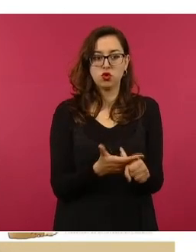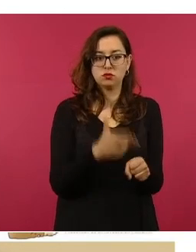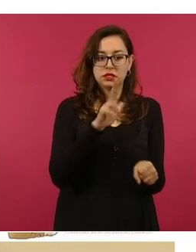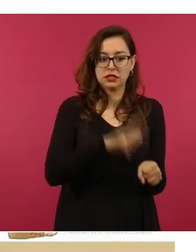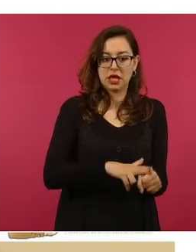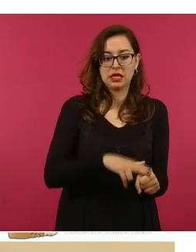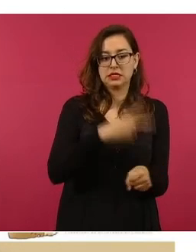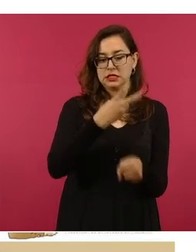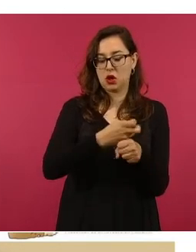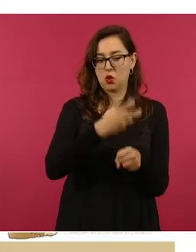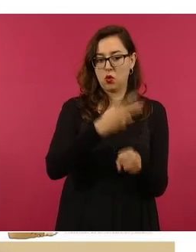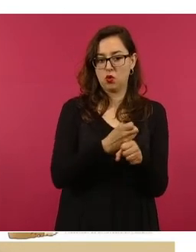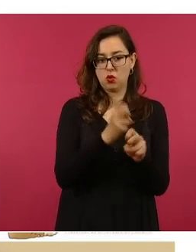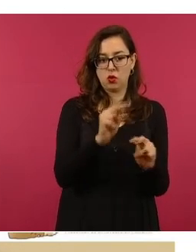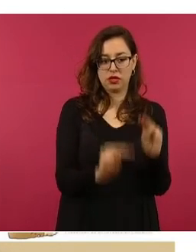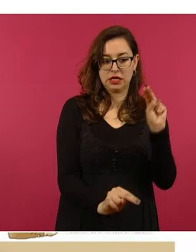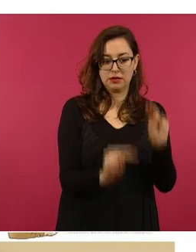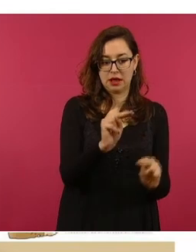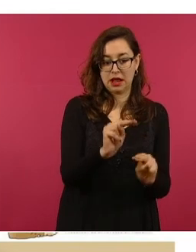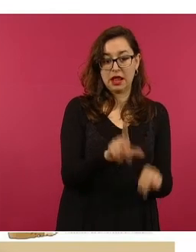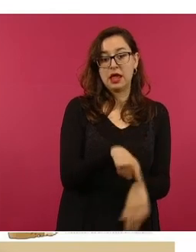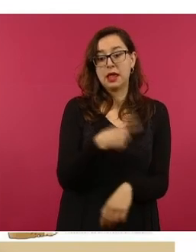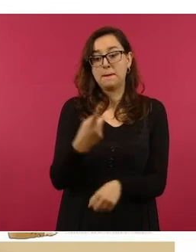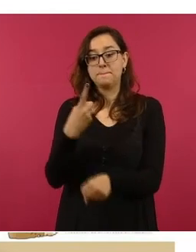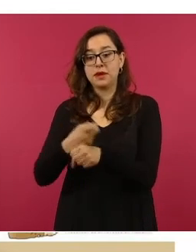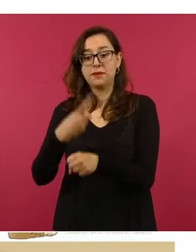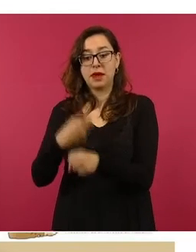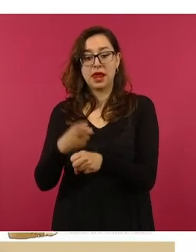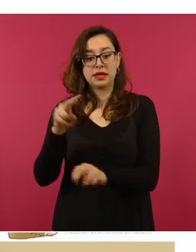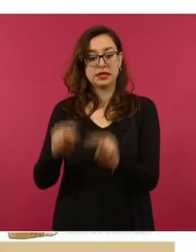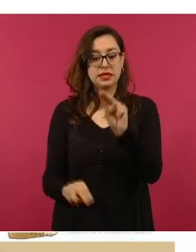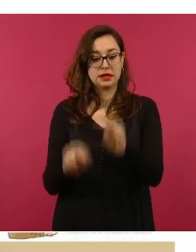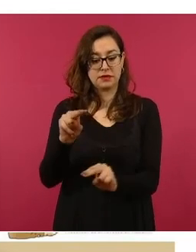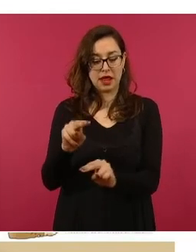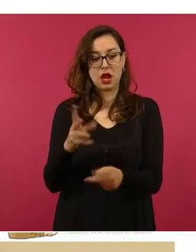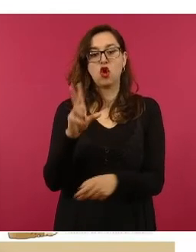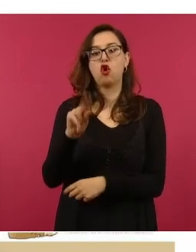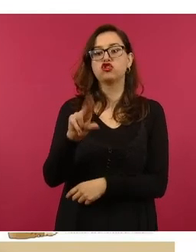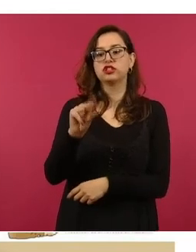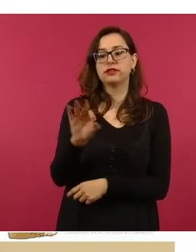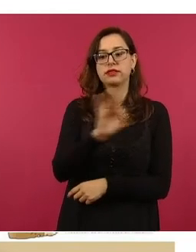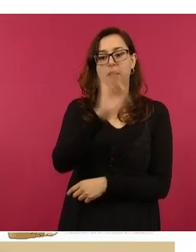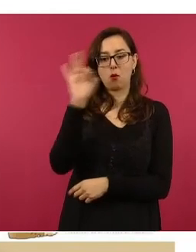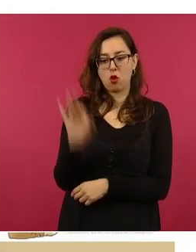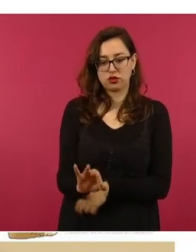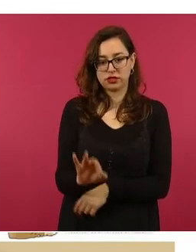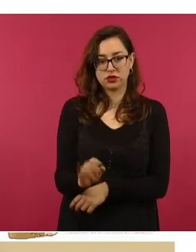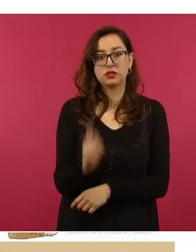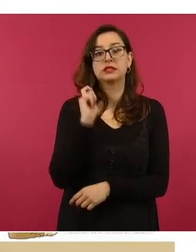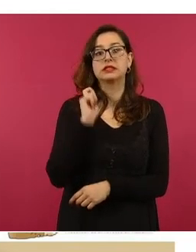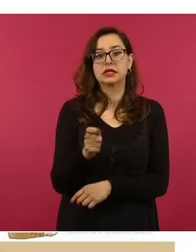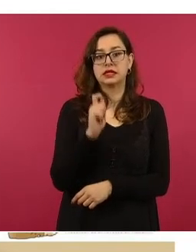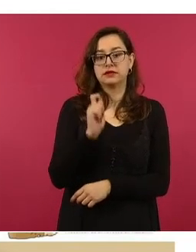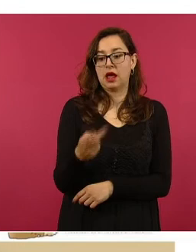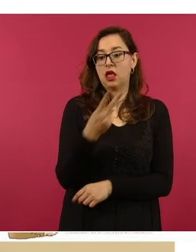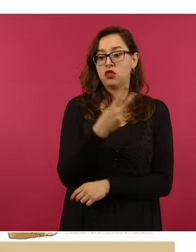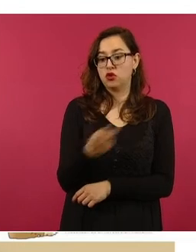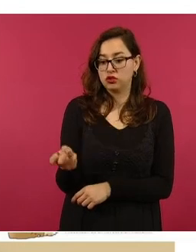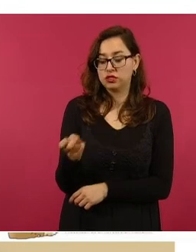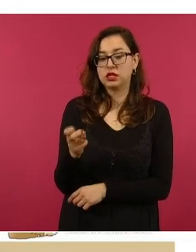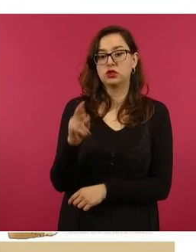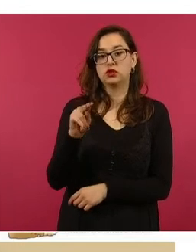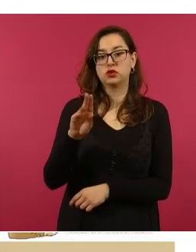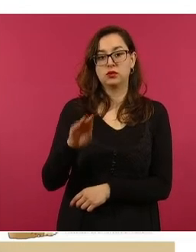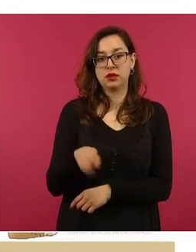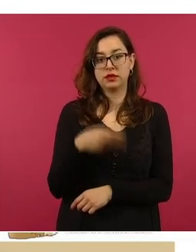nivel, y tenemos un avance del 80% en unidades de primer nivel, es decir, de los 219 centros de